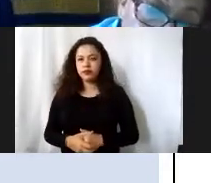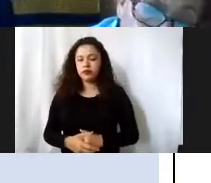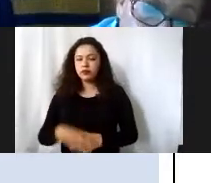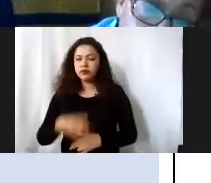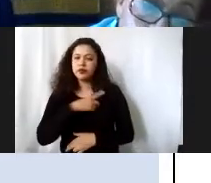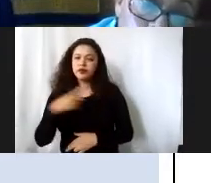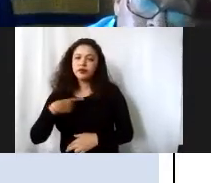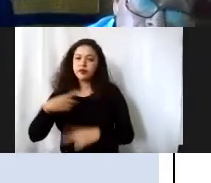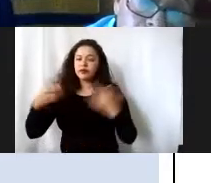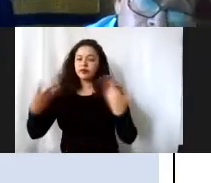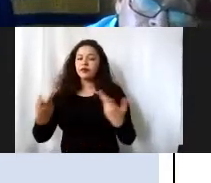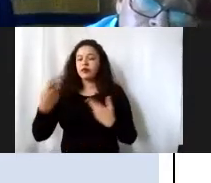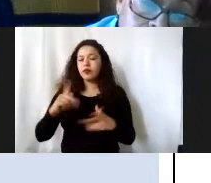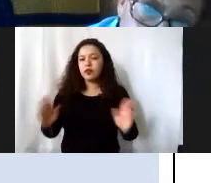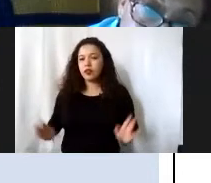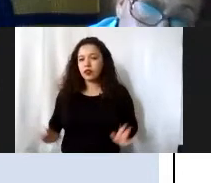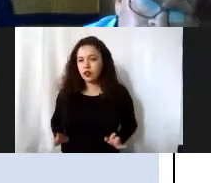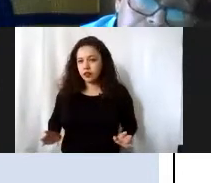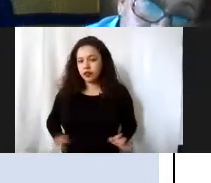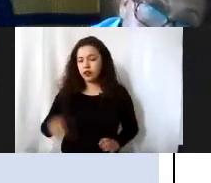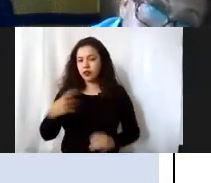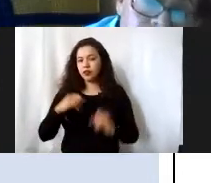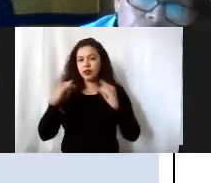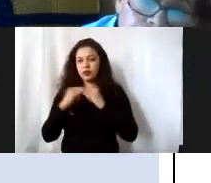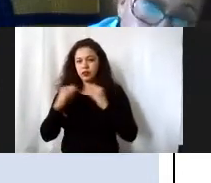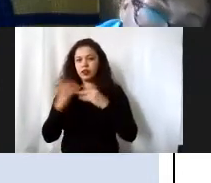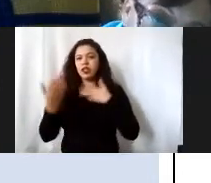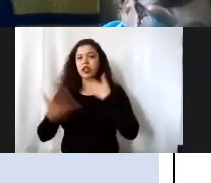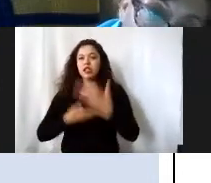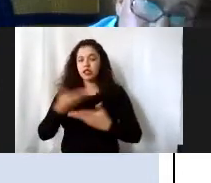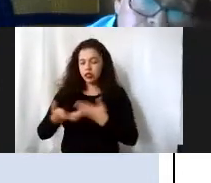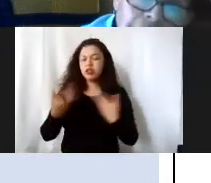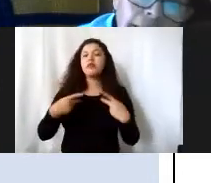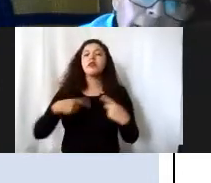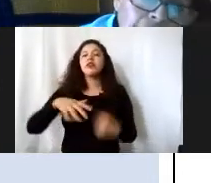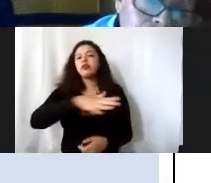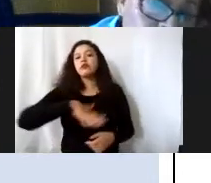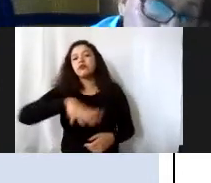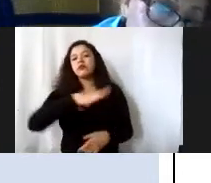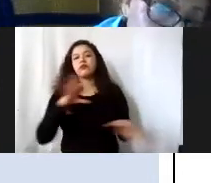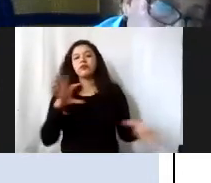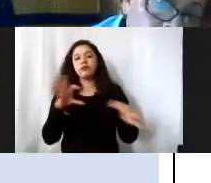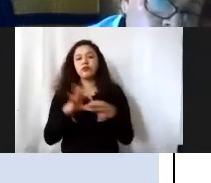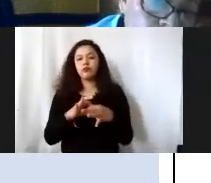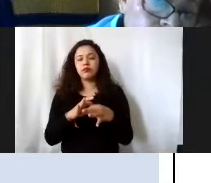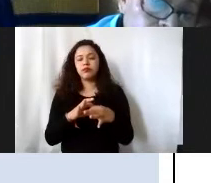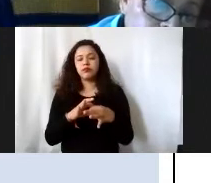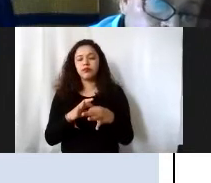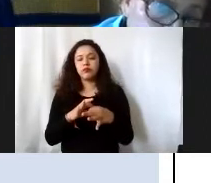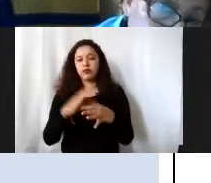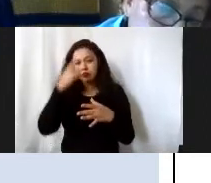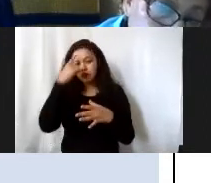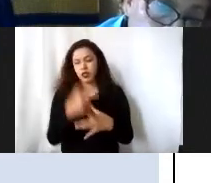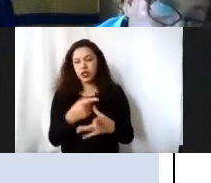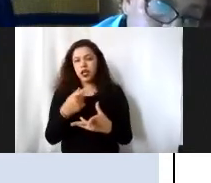acuerdo al tipo de institución, de servicio, de población a la cual se está otorgando